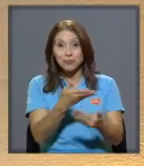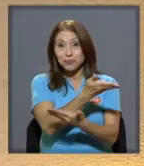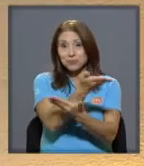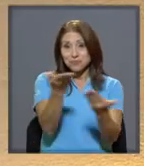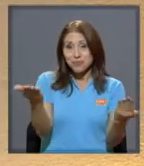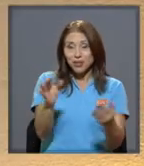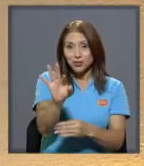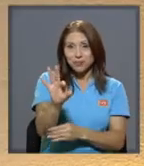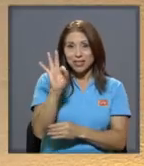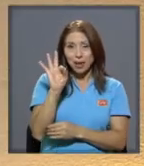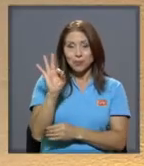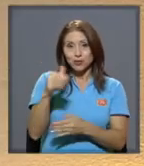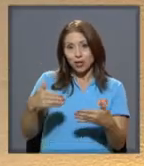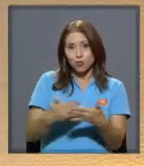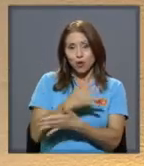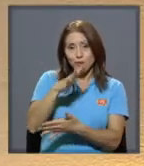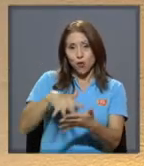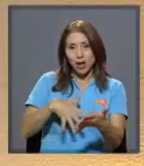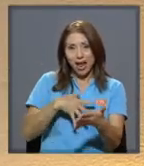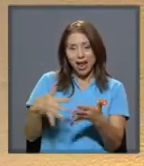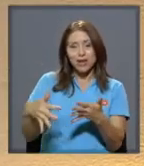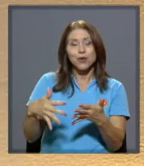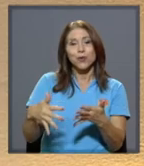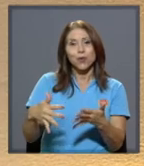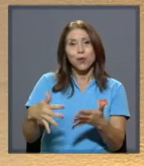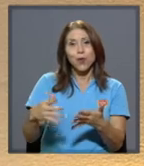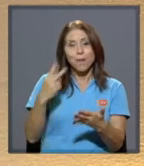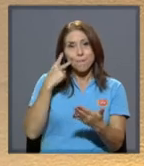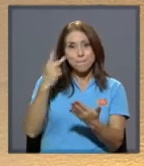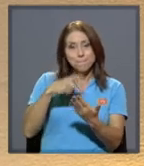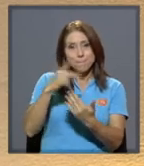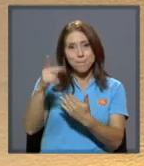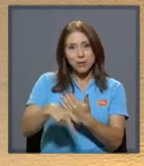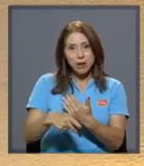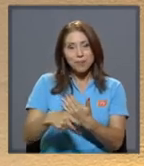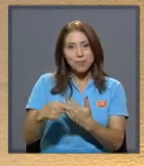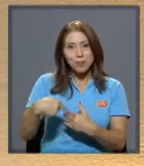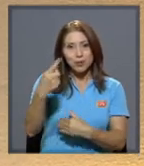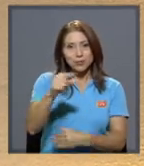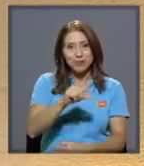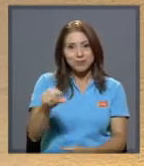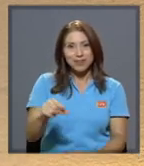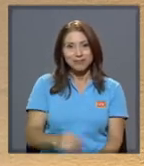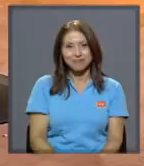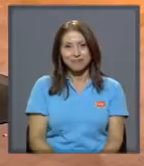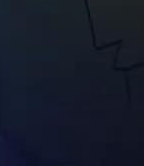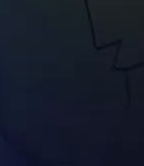y amigos los invitamos a que en el nuevo horario nos acompañen en la próxima semana.